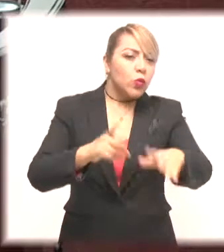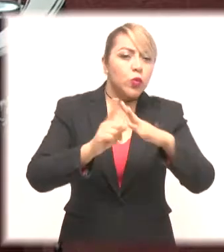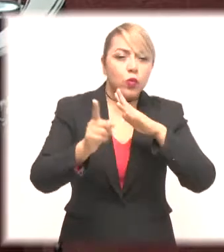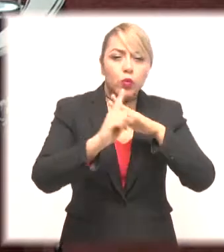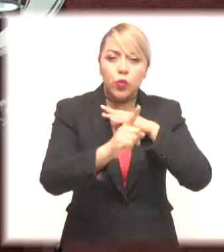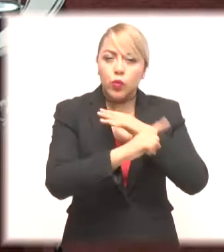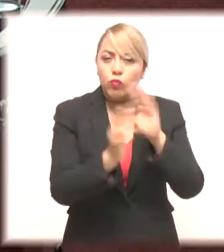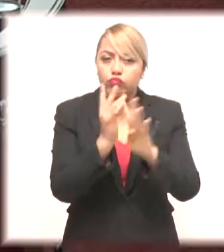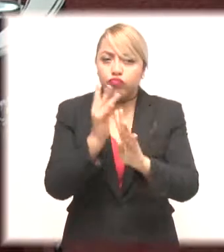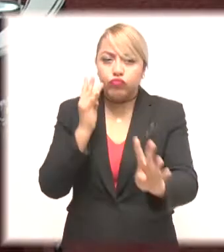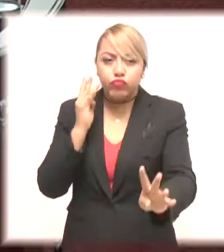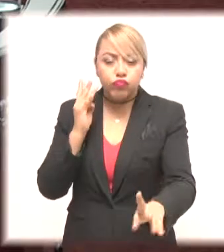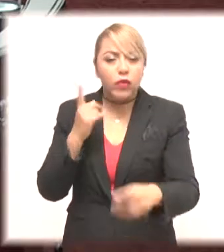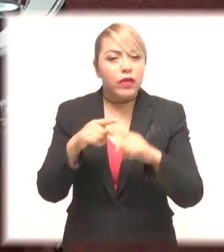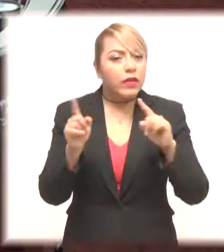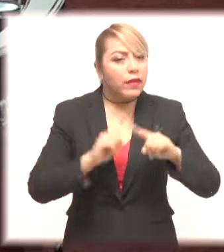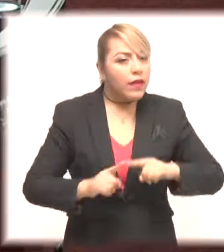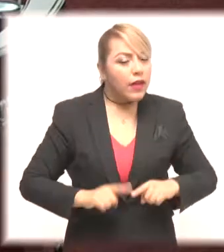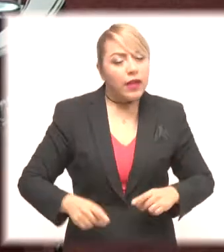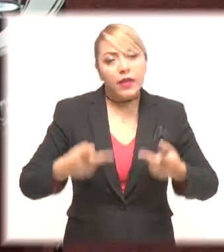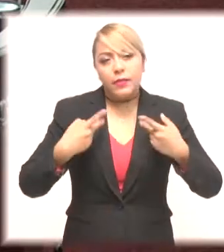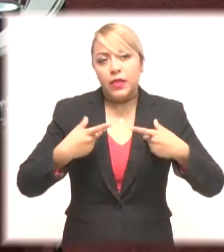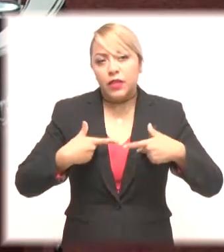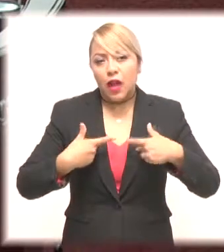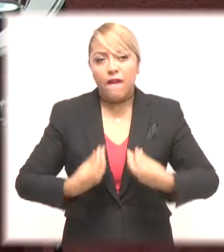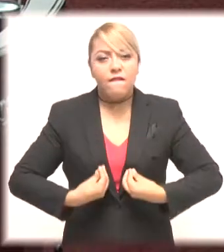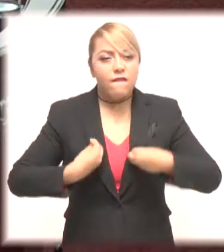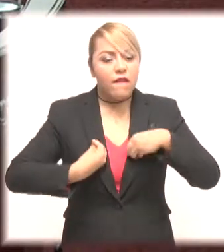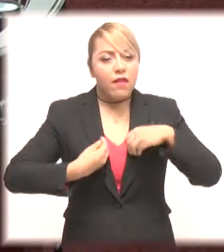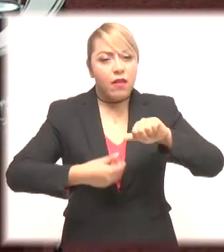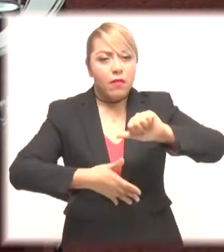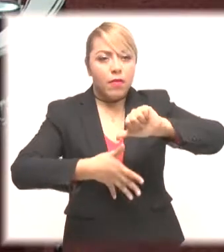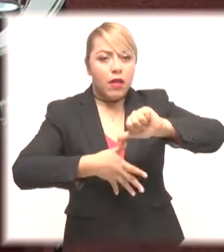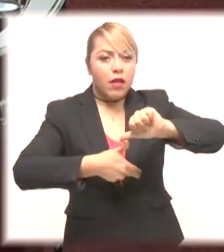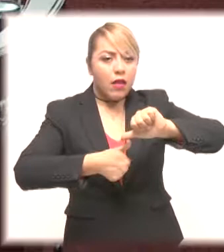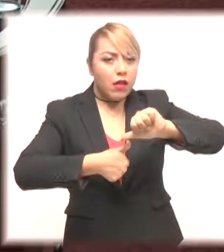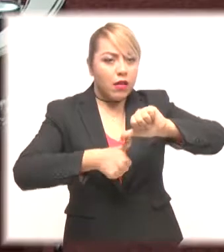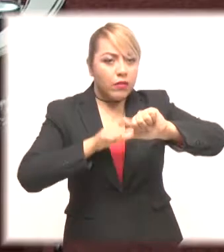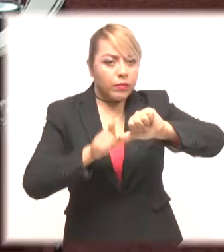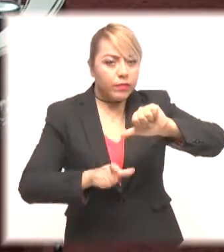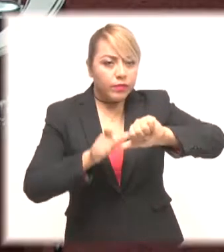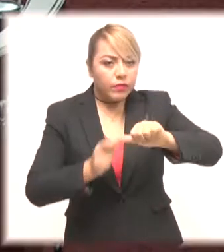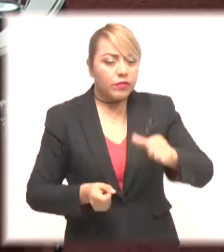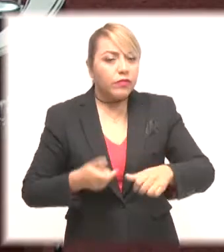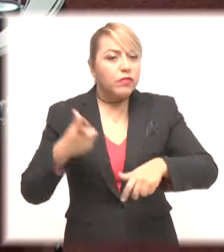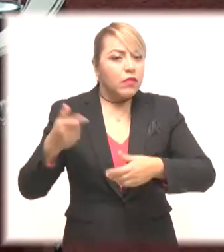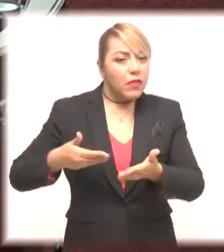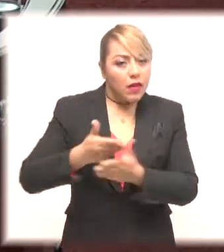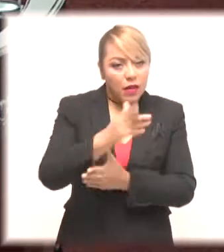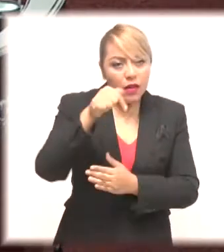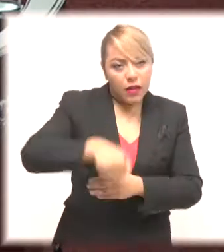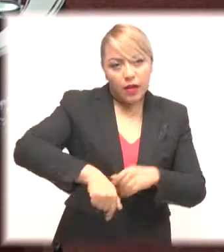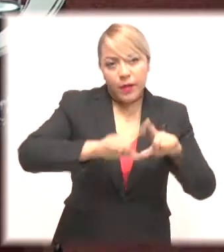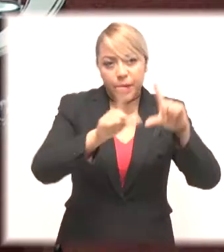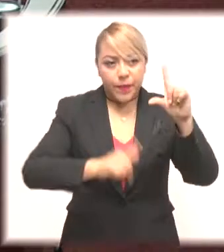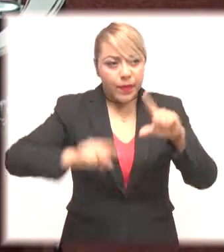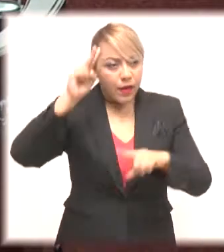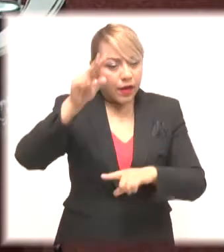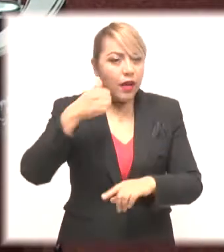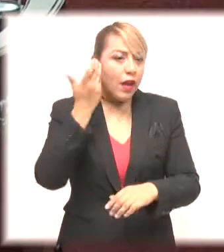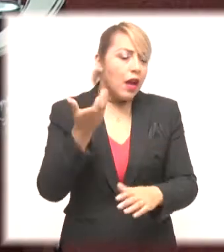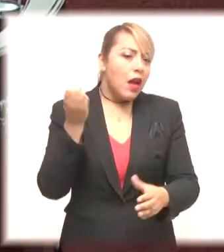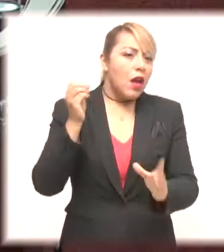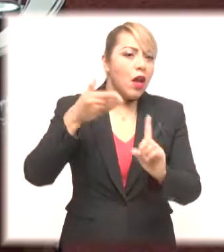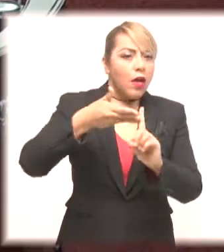migrantes, conformada por hermanos centroamericanos que transitan por territorio mexicano con el objetivo de llegar a los Estados Unidos de